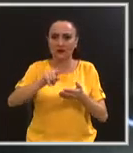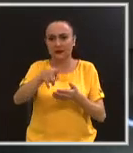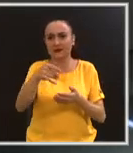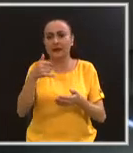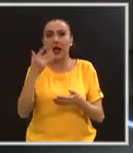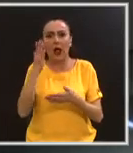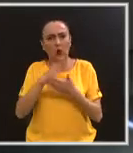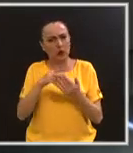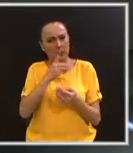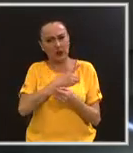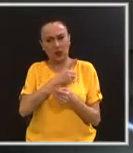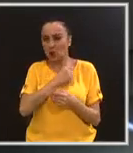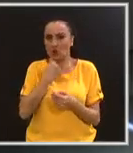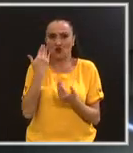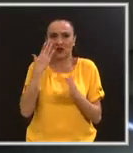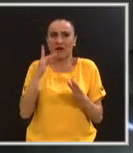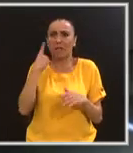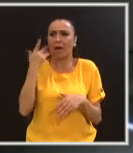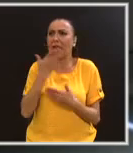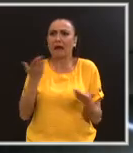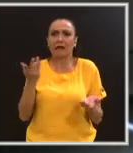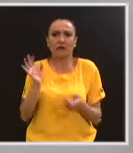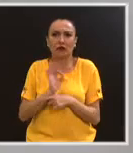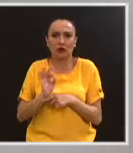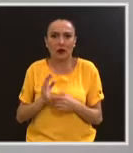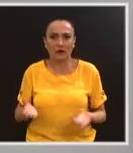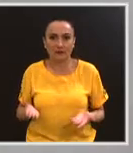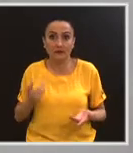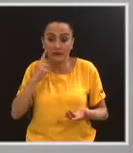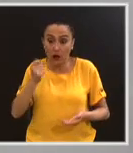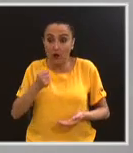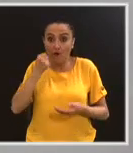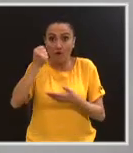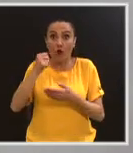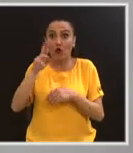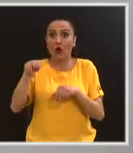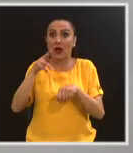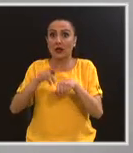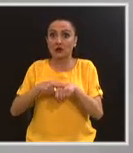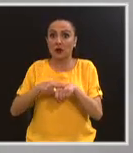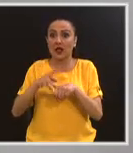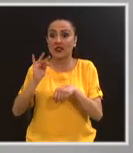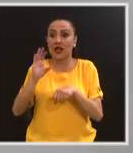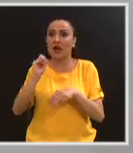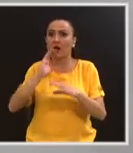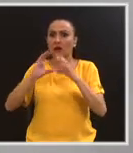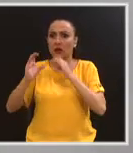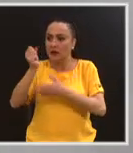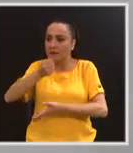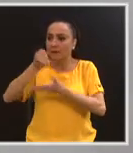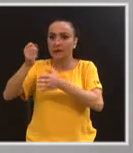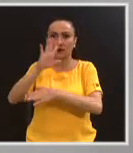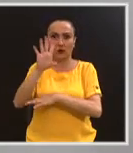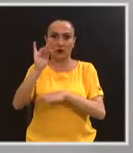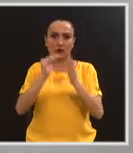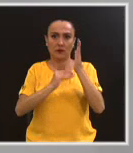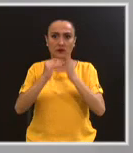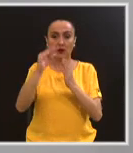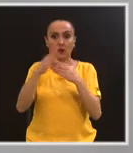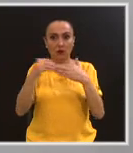algunos directores señalan No saber ni para qué eran luego de que el fondo Nacional de telecomunicaciones hiciera una inversión de